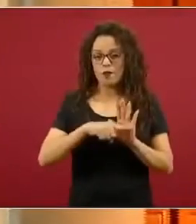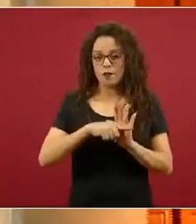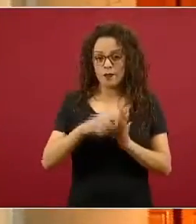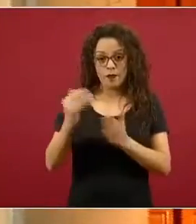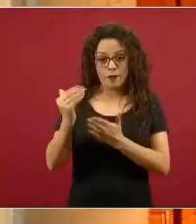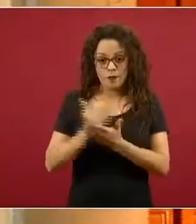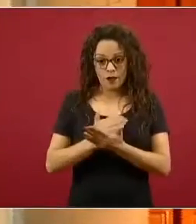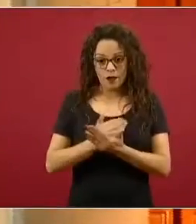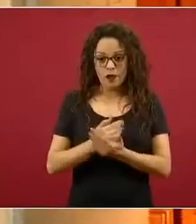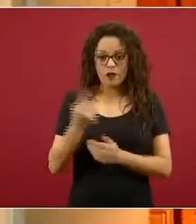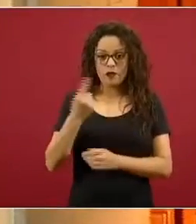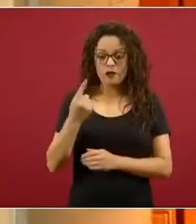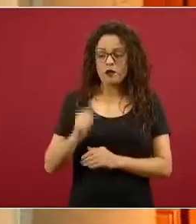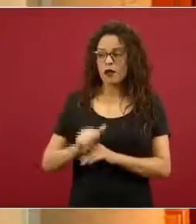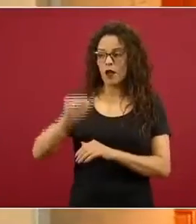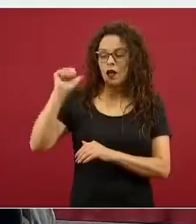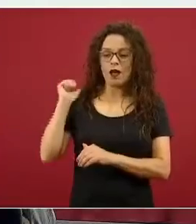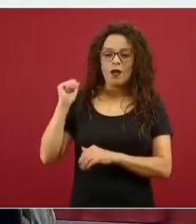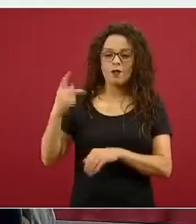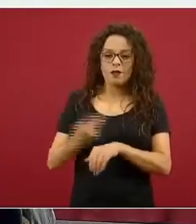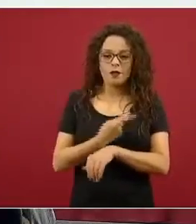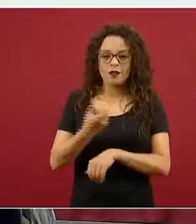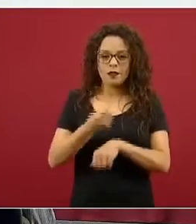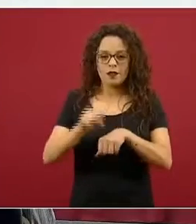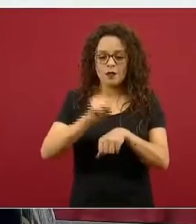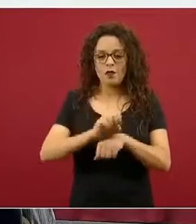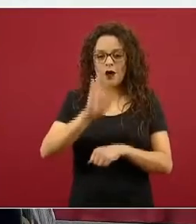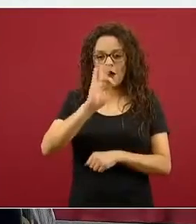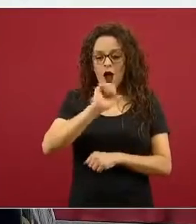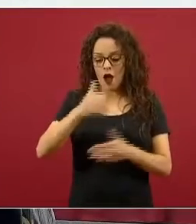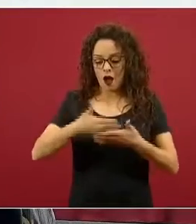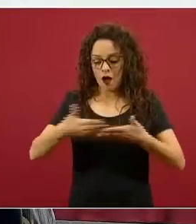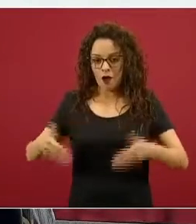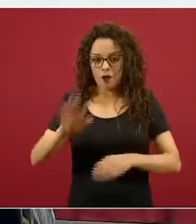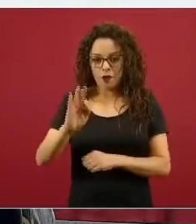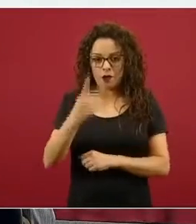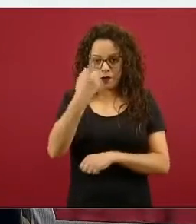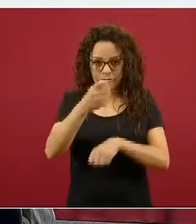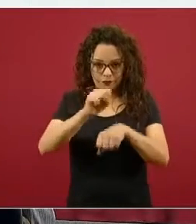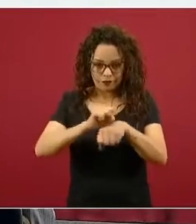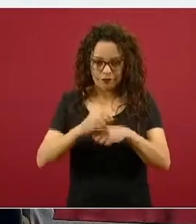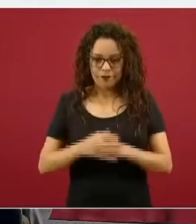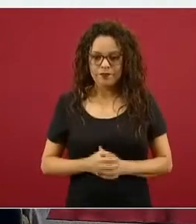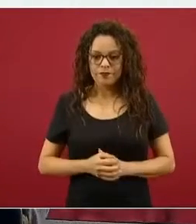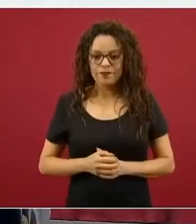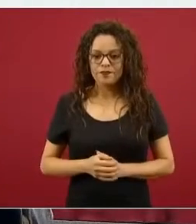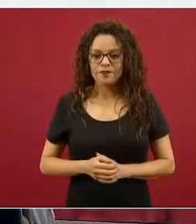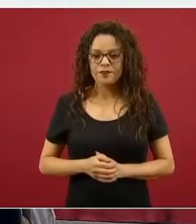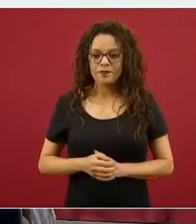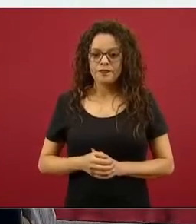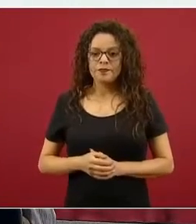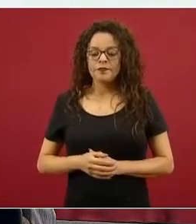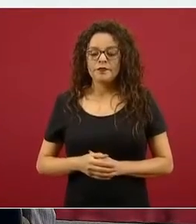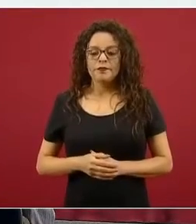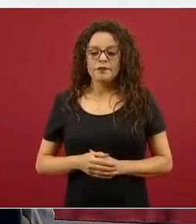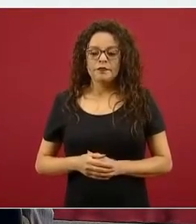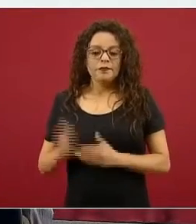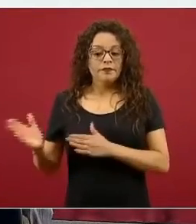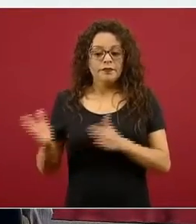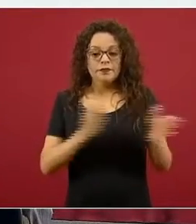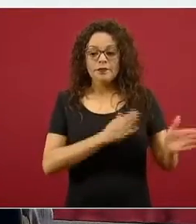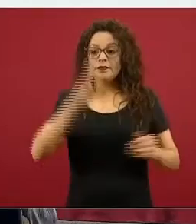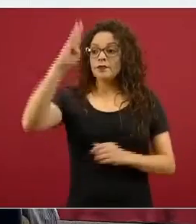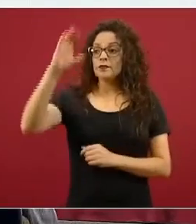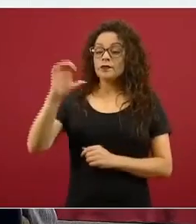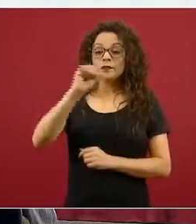de lo que fue la semana 40 contra la semana 41. La siguiente. Baja California Sur, sin embargo, es de los